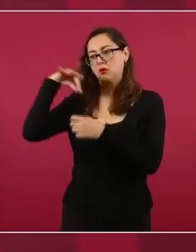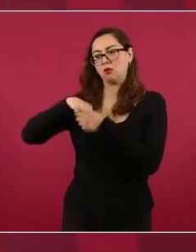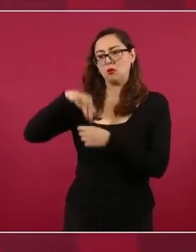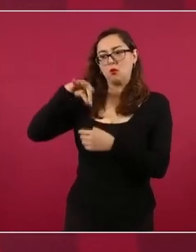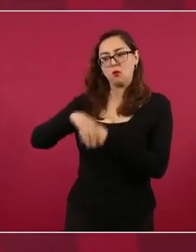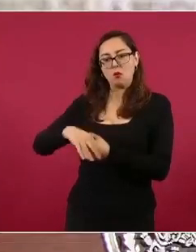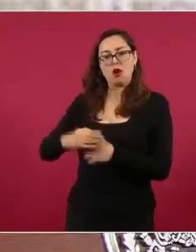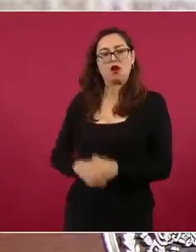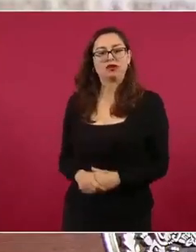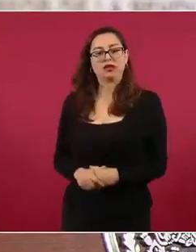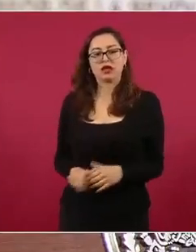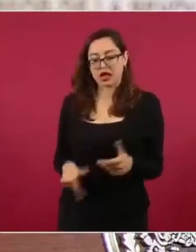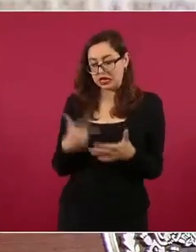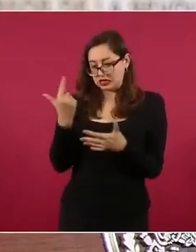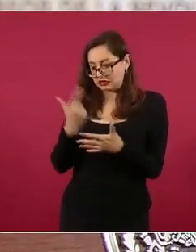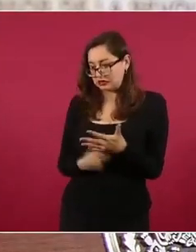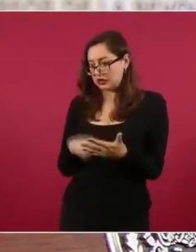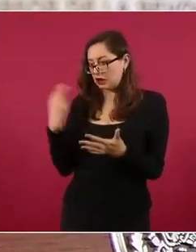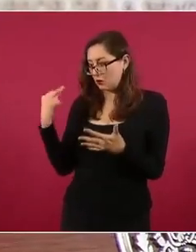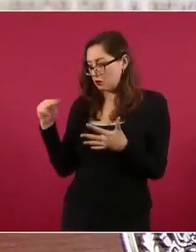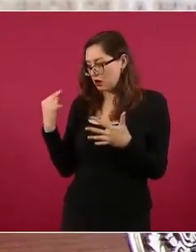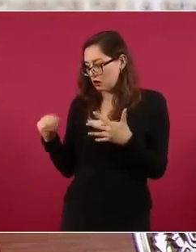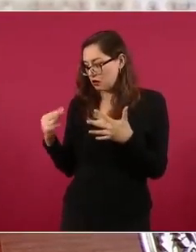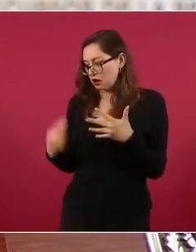hacer los listados, porque